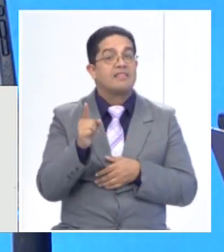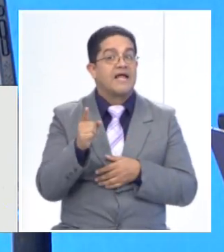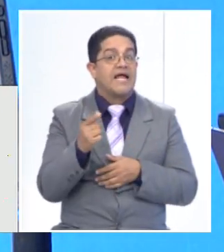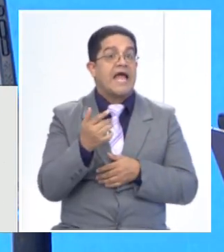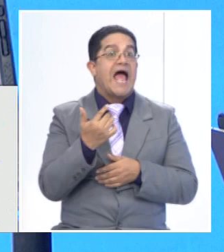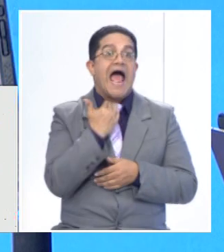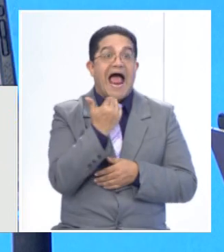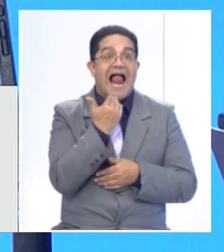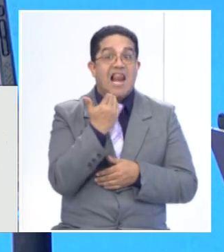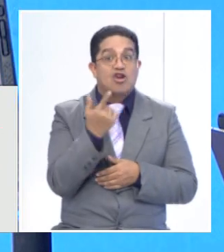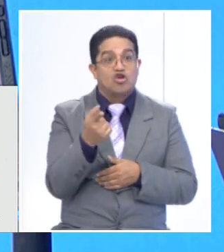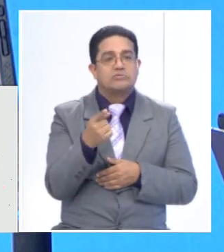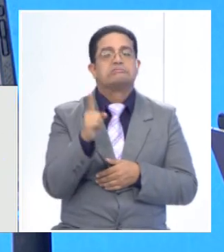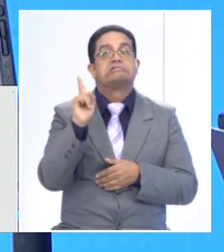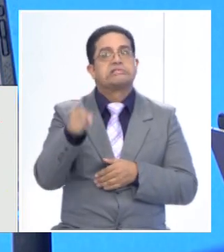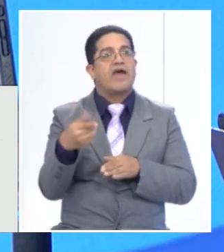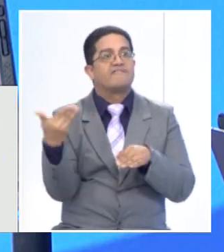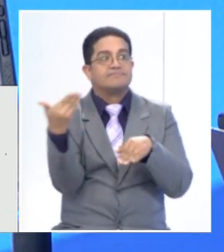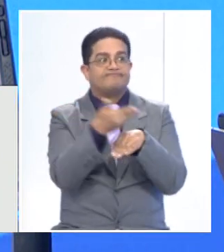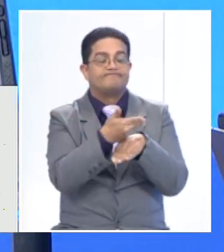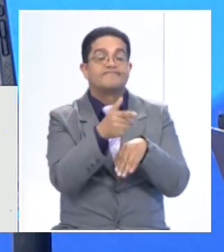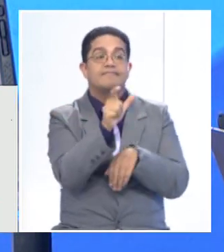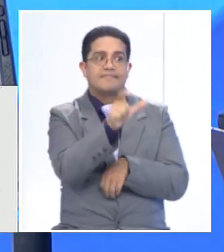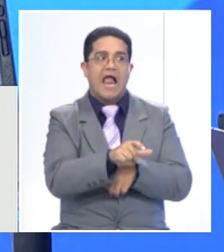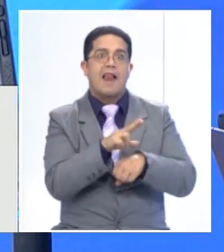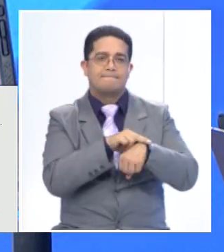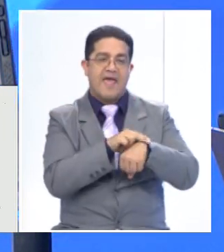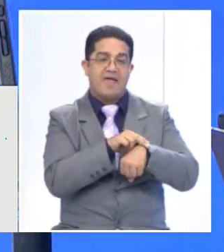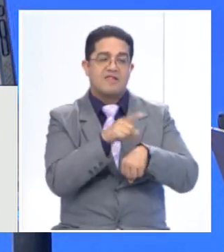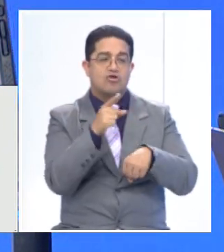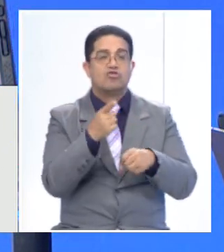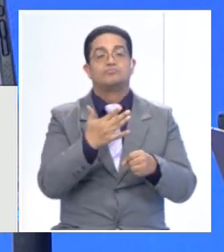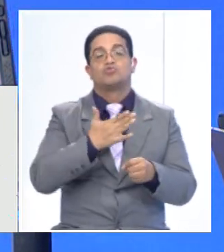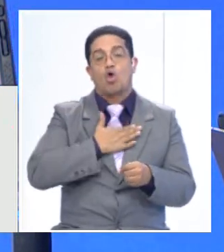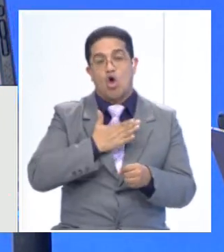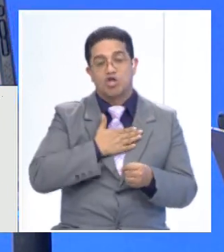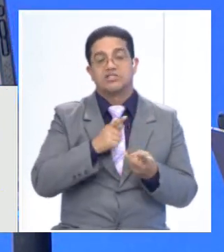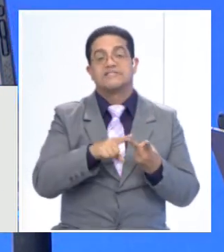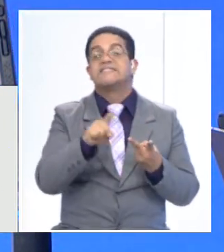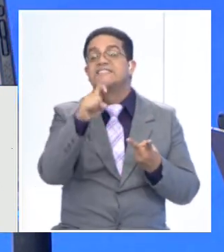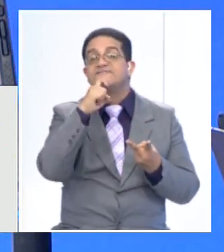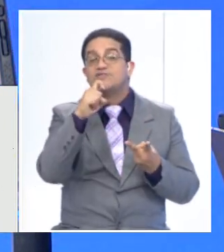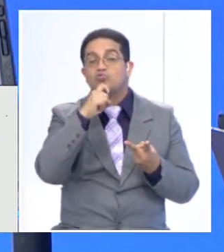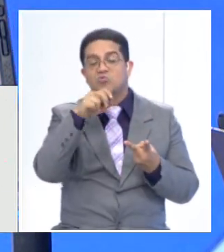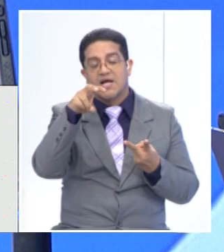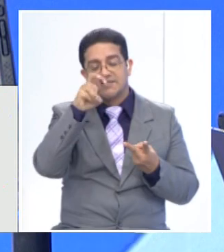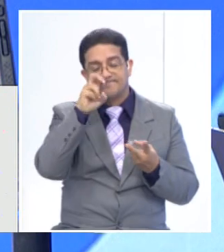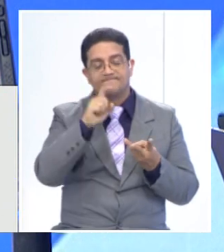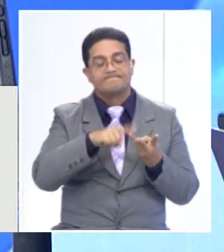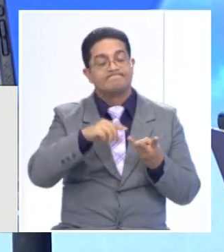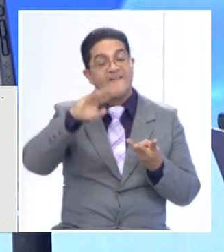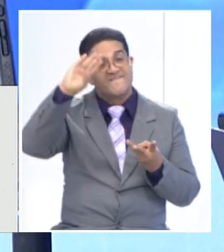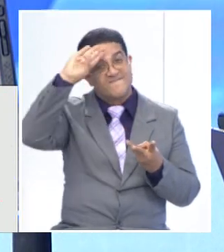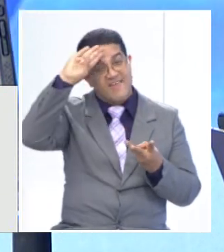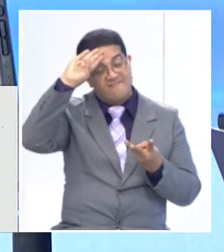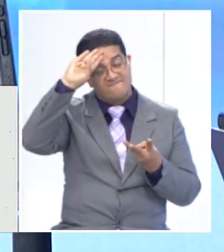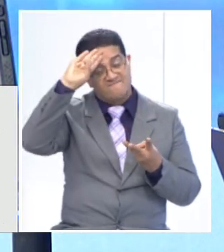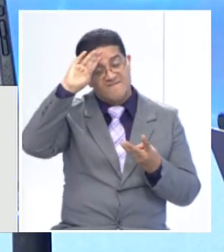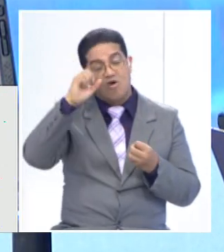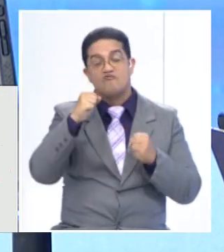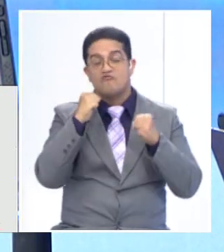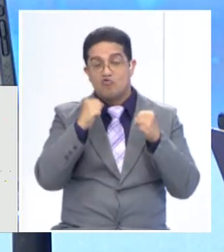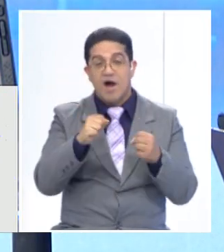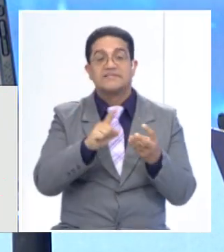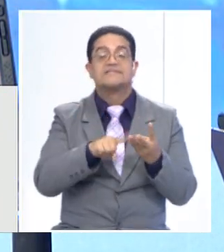al médico para hacer un diagnóstico adecuado. 2, dificultad respiratoria, fiebre de difícil manejo, inclusive